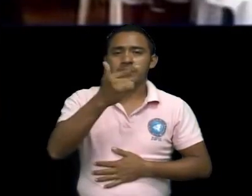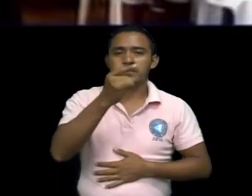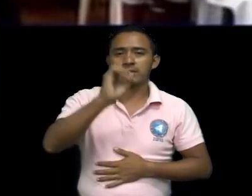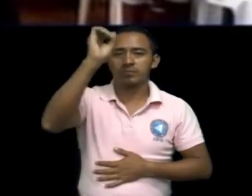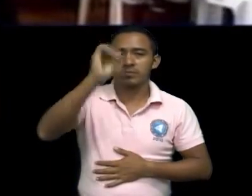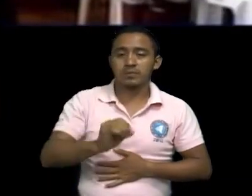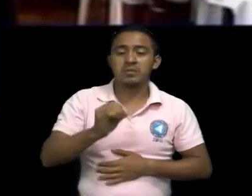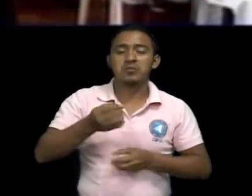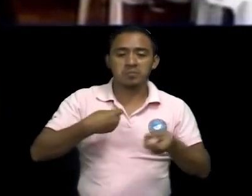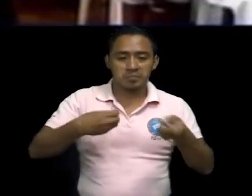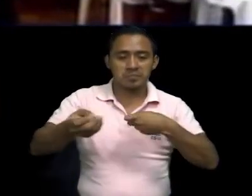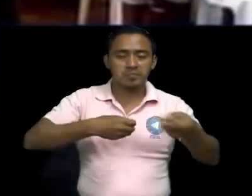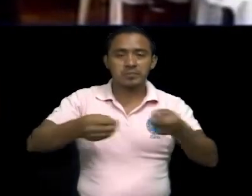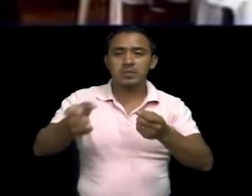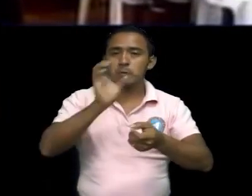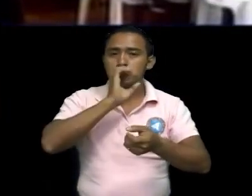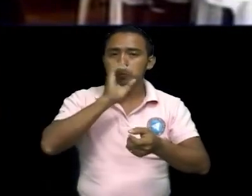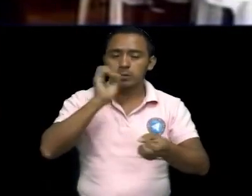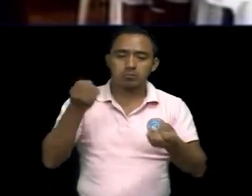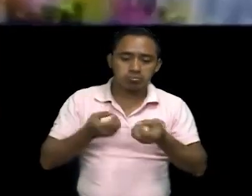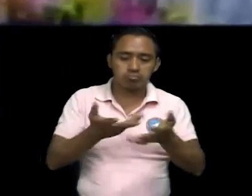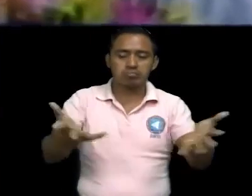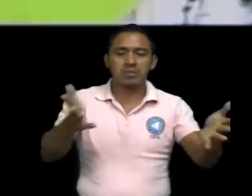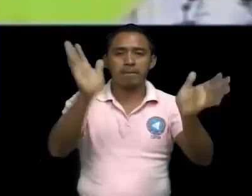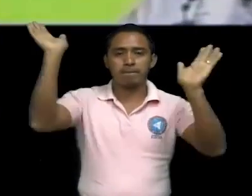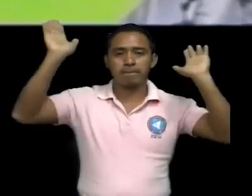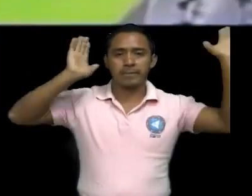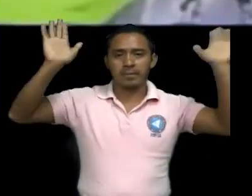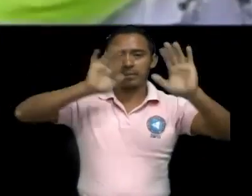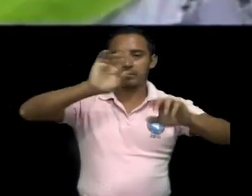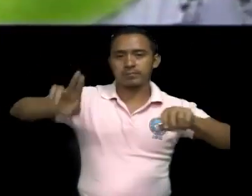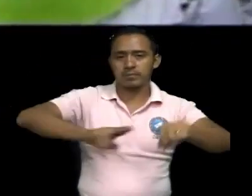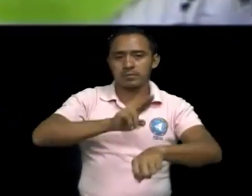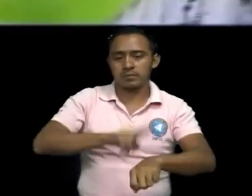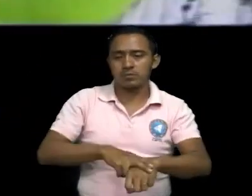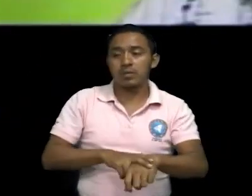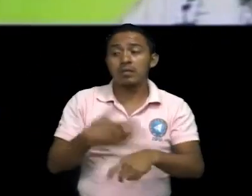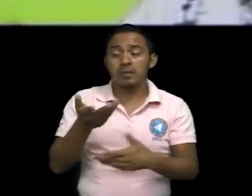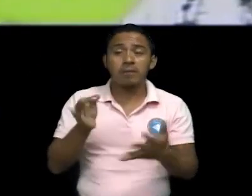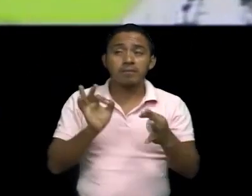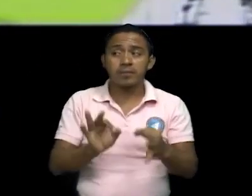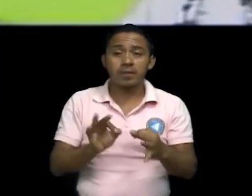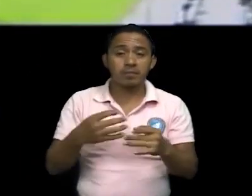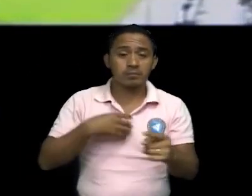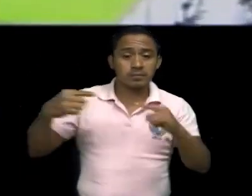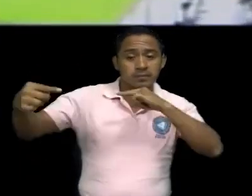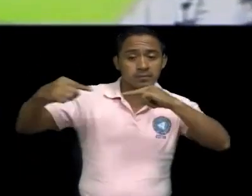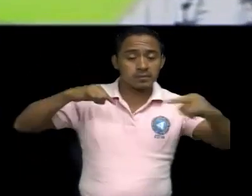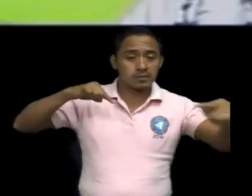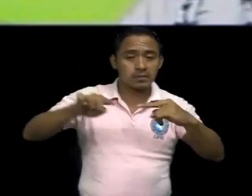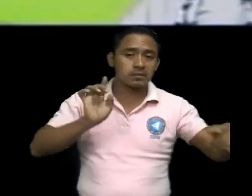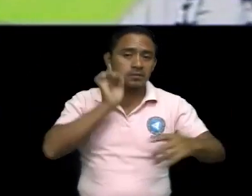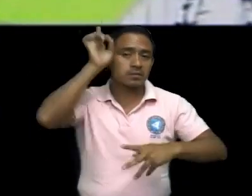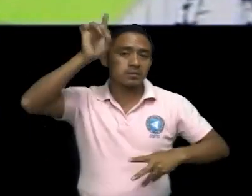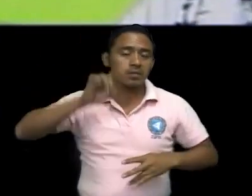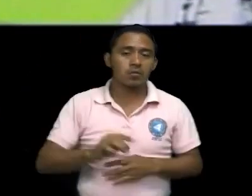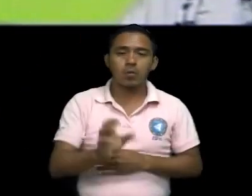70% de abastecimiento de cerdo llega a los mercados nacionales. Parte de la Estrategia Nacional de Desarrollo de